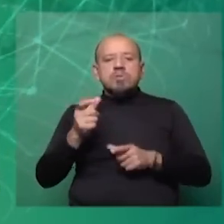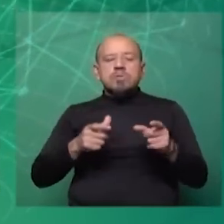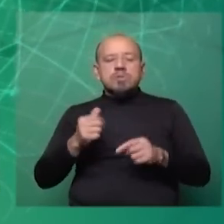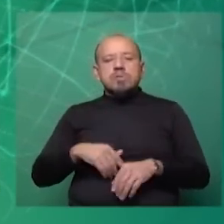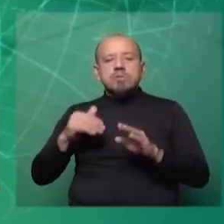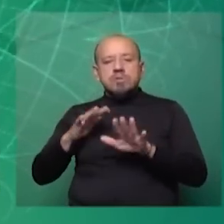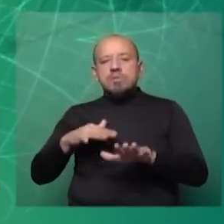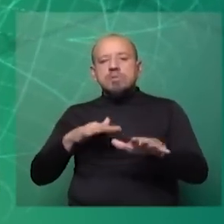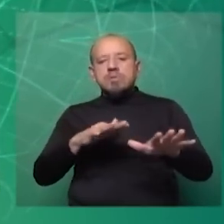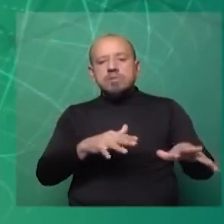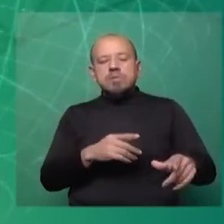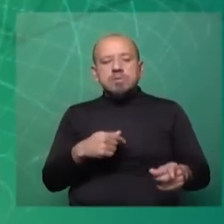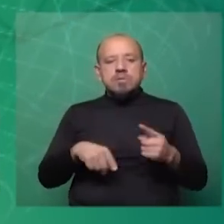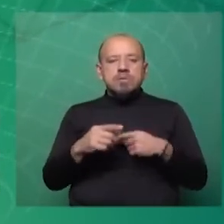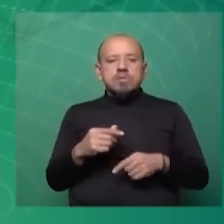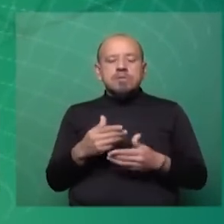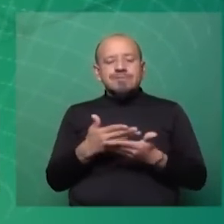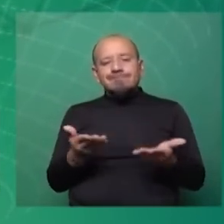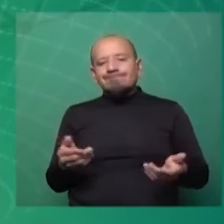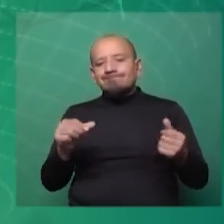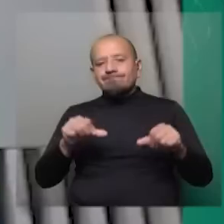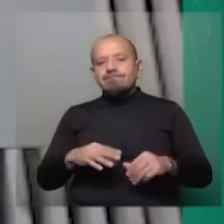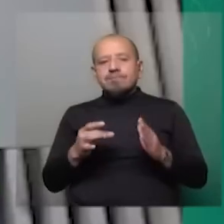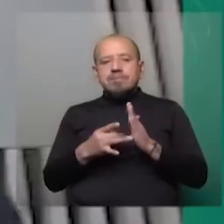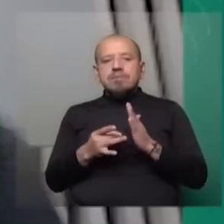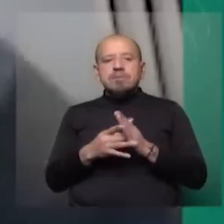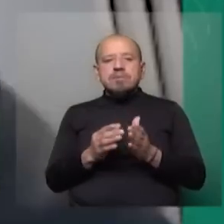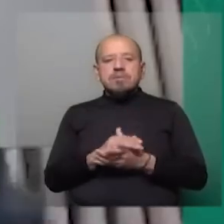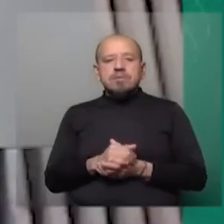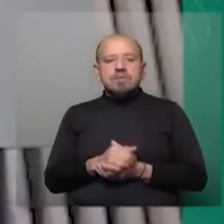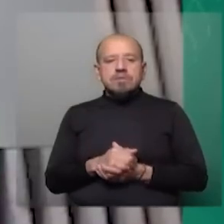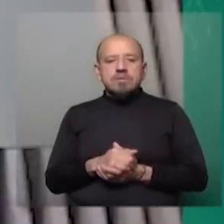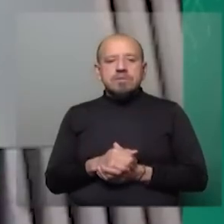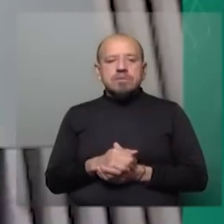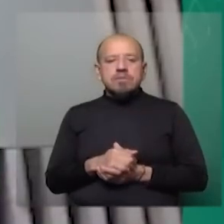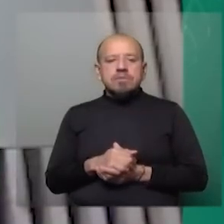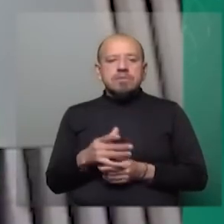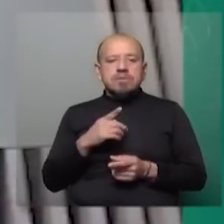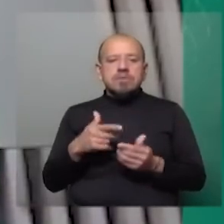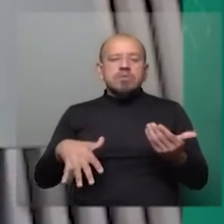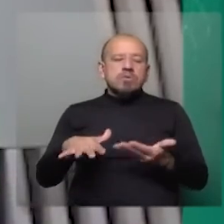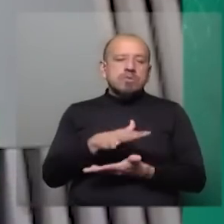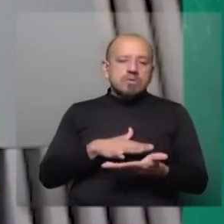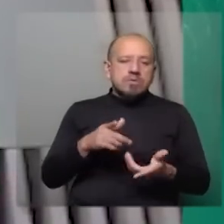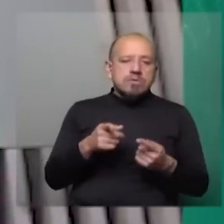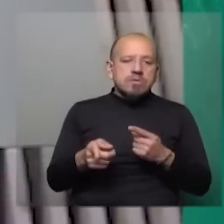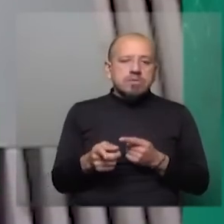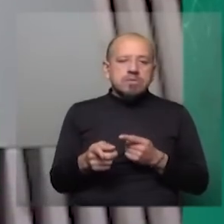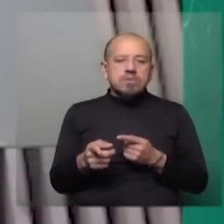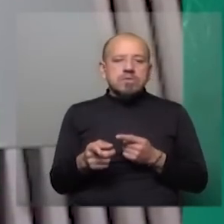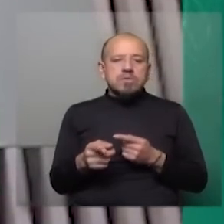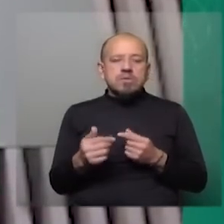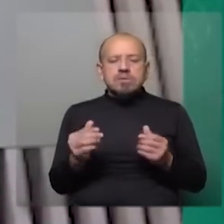desplazar de forma precaria y vulnerable hay una una gran catástrofe humanitaria hay una situación de